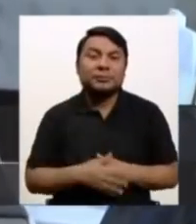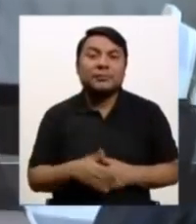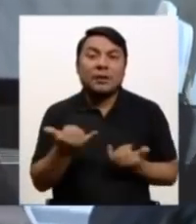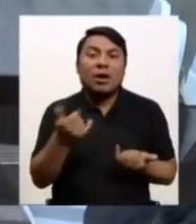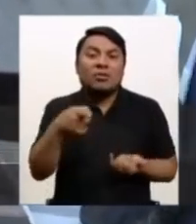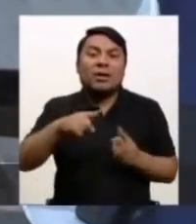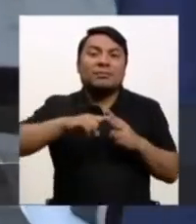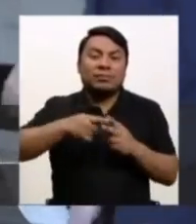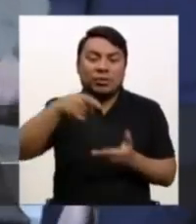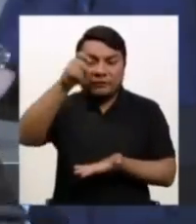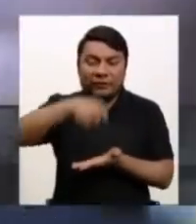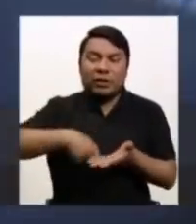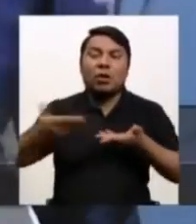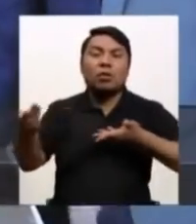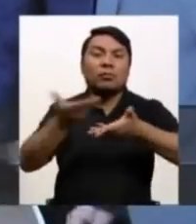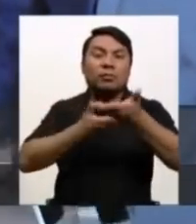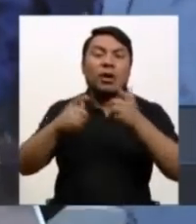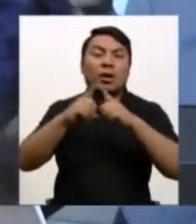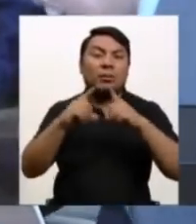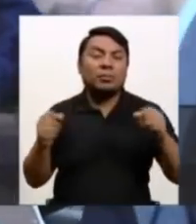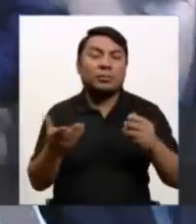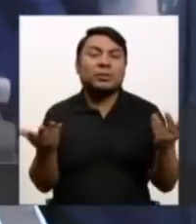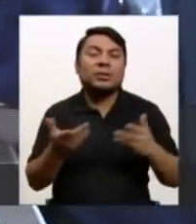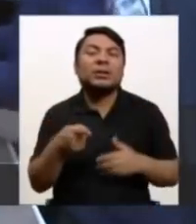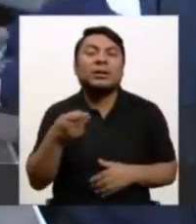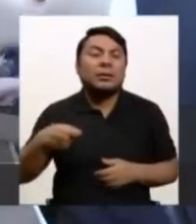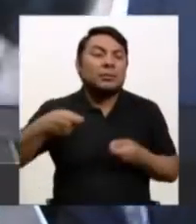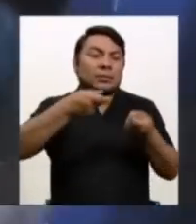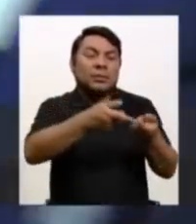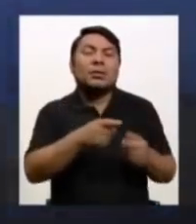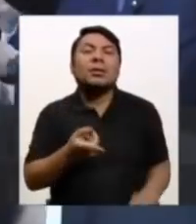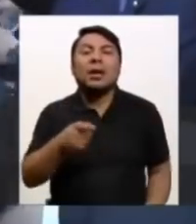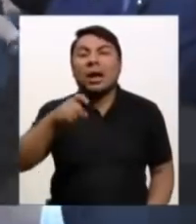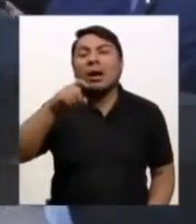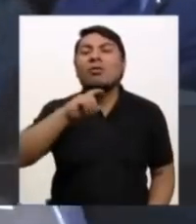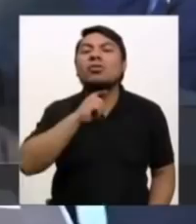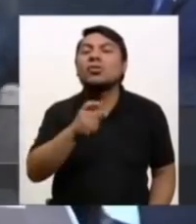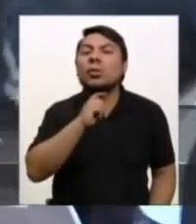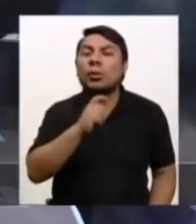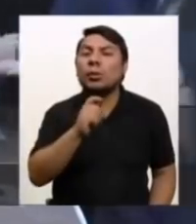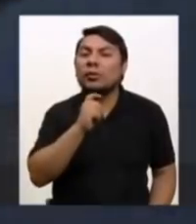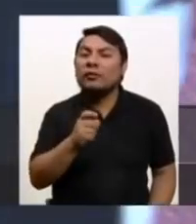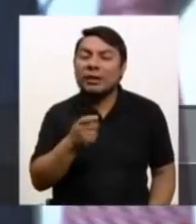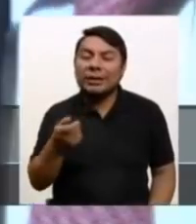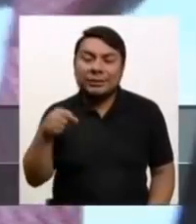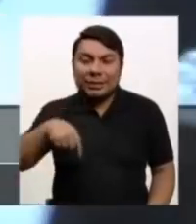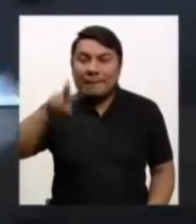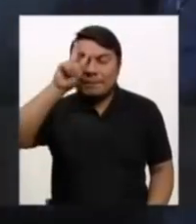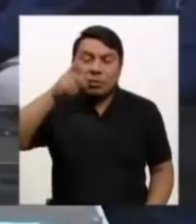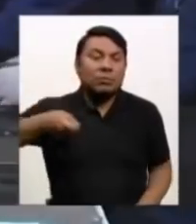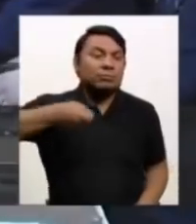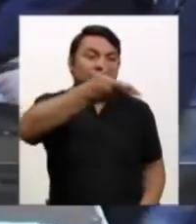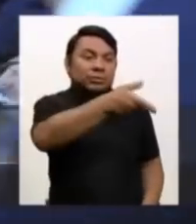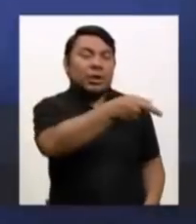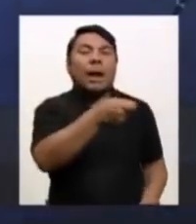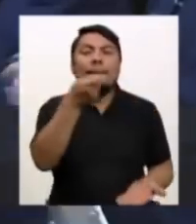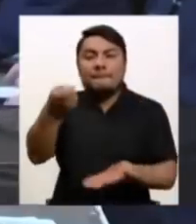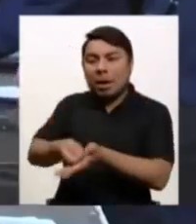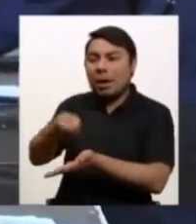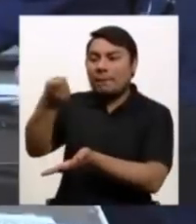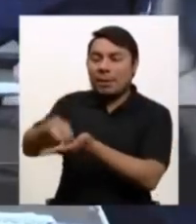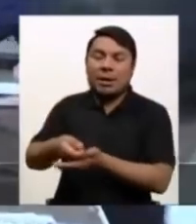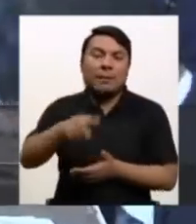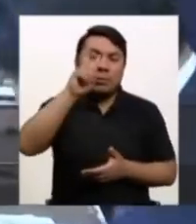exportaciones peruanas a Japón se concentran en envíos de cobre, que concentra el 60% del total, zinc